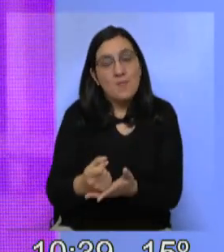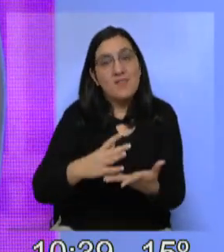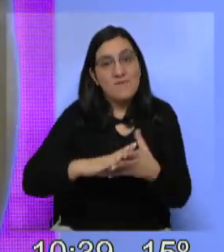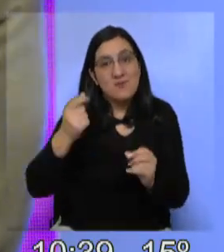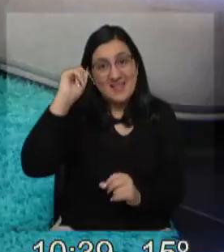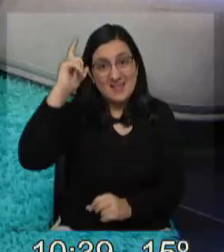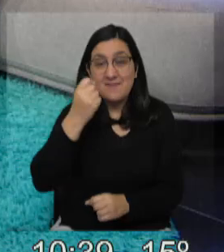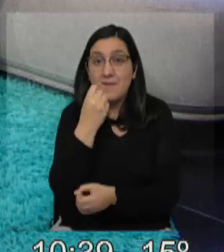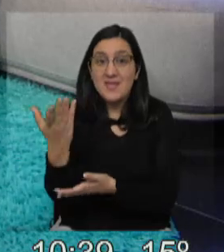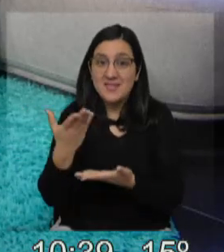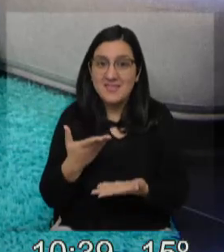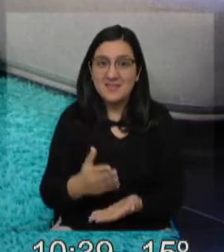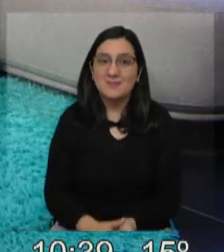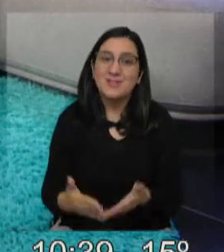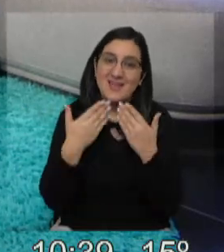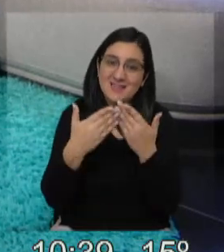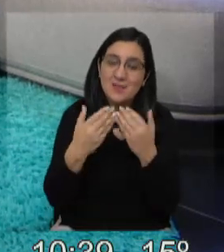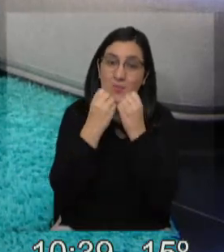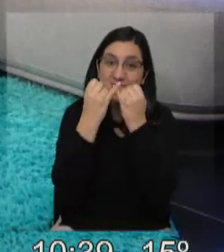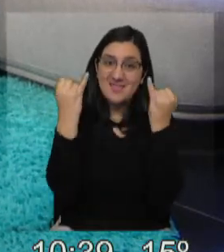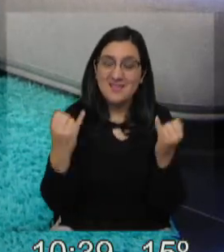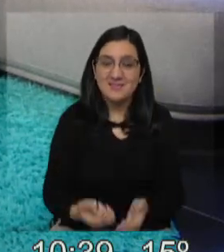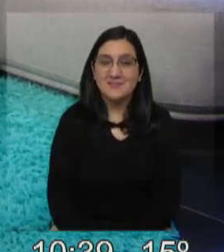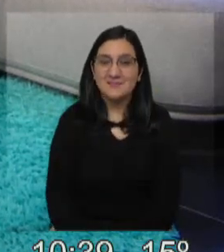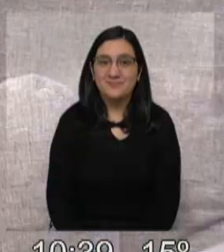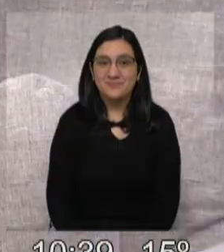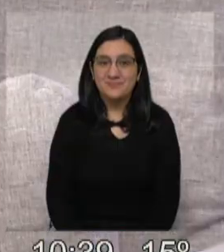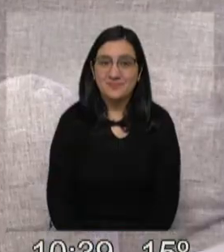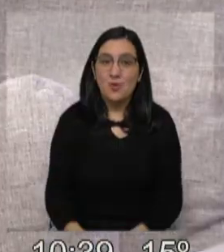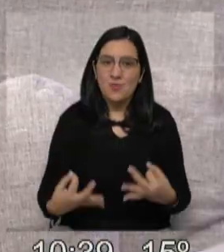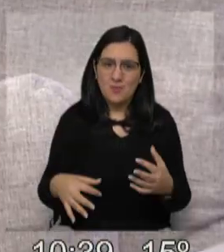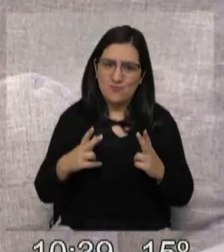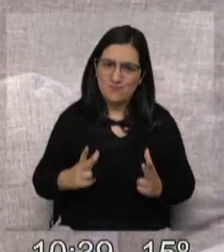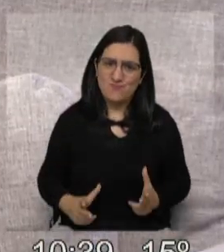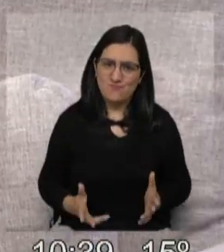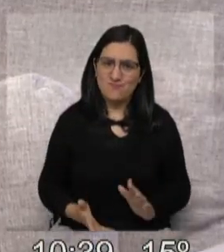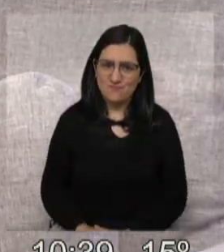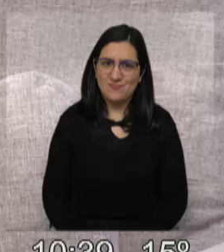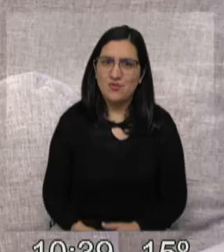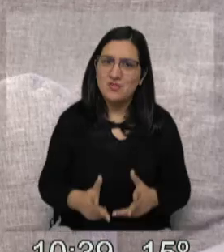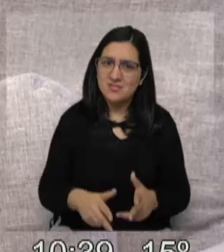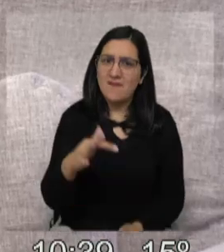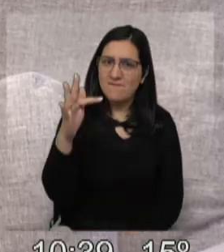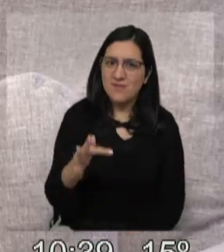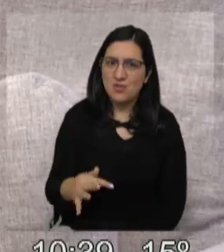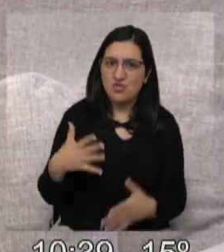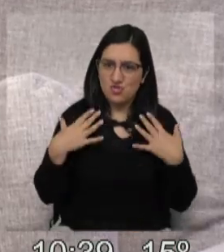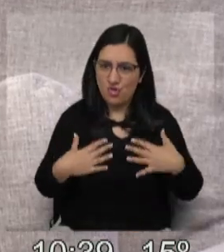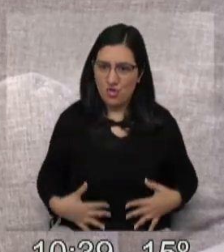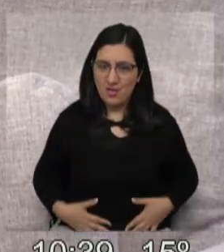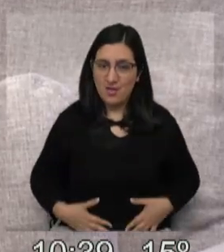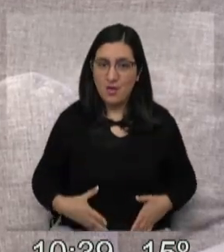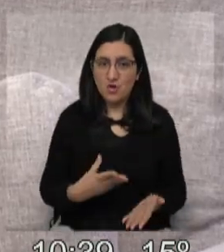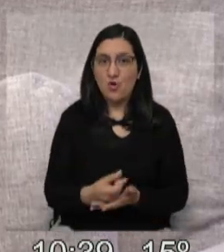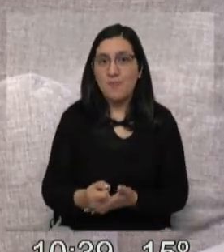bienvenida, Nieves, ¿cómo andás? Gracias. Un gusto que estés día. Acá. Bien, ¿y ustedes? Muy bien. Elegante, lo decía Fito. Bueno, muy elegante. Toda ropa comprada